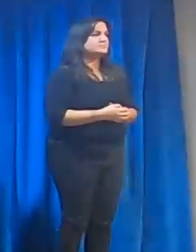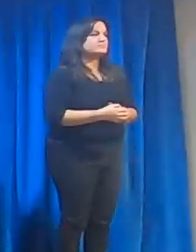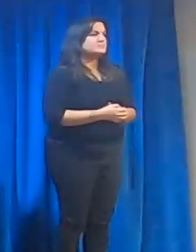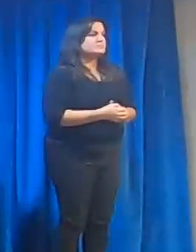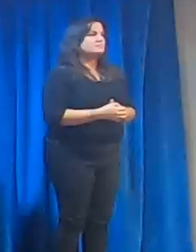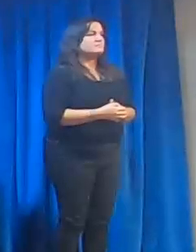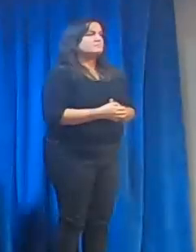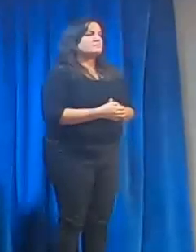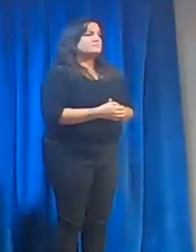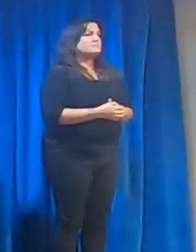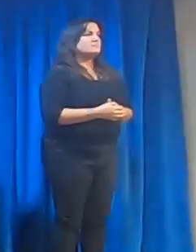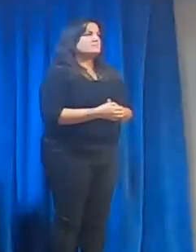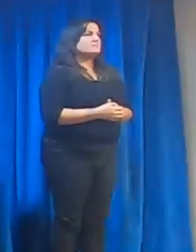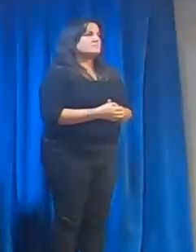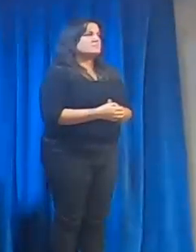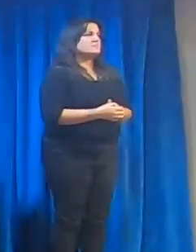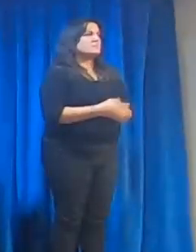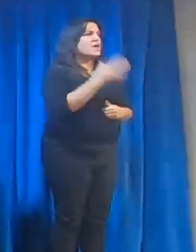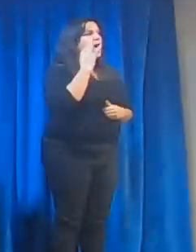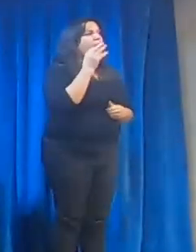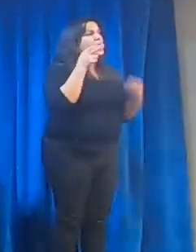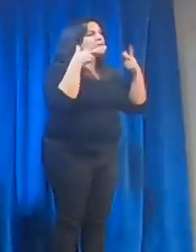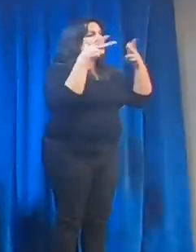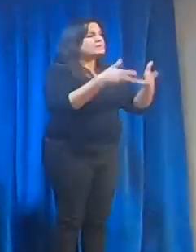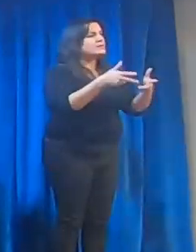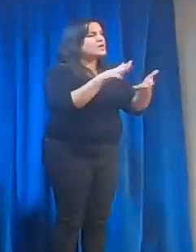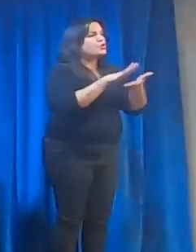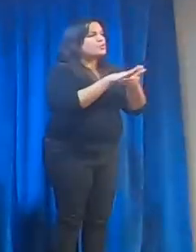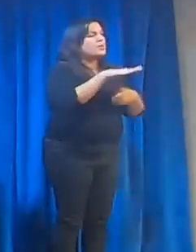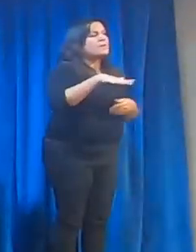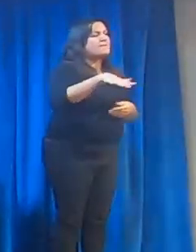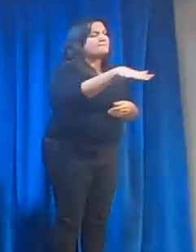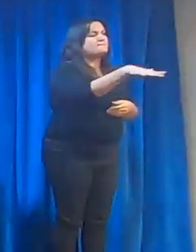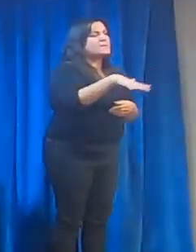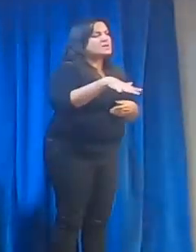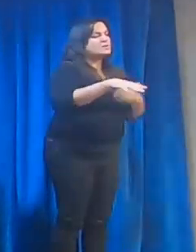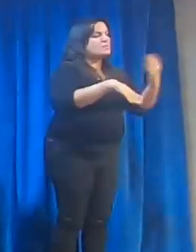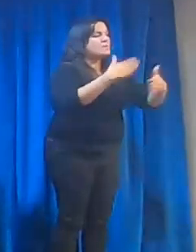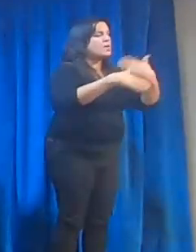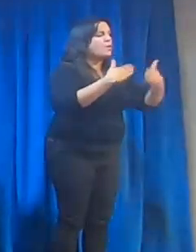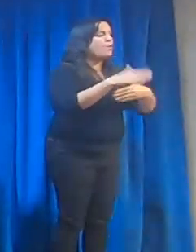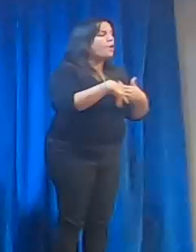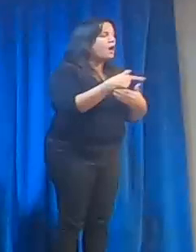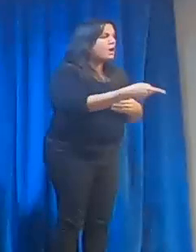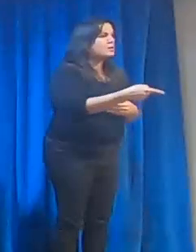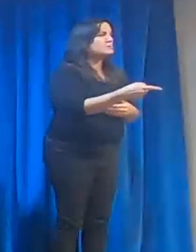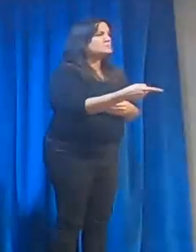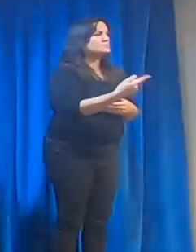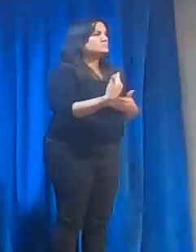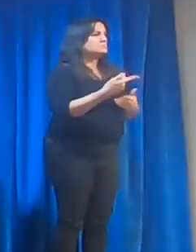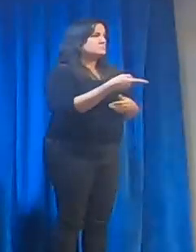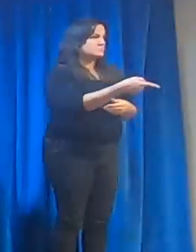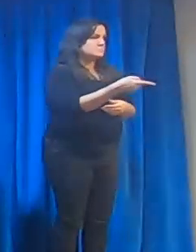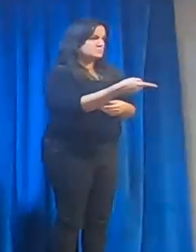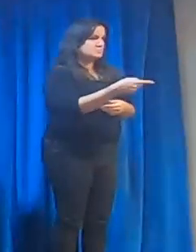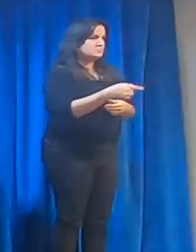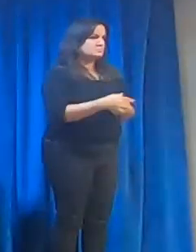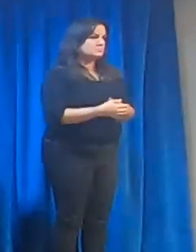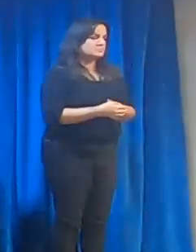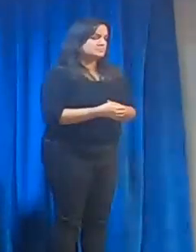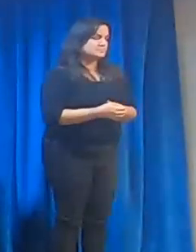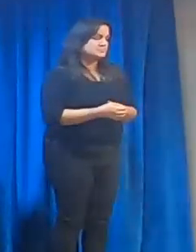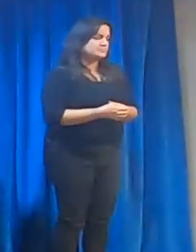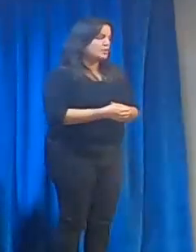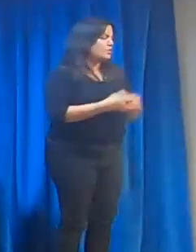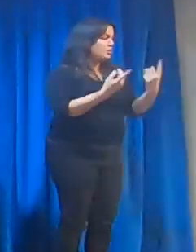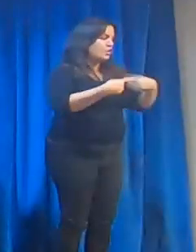Decía entonces, una posibilidad de espacio para el jugar, de espacio para jugar con algunos